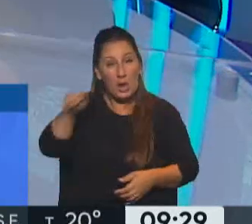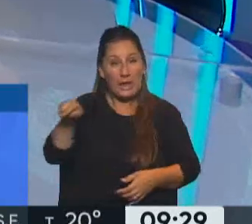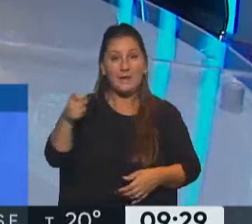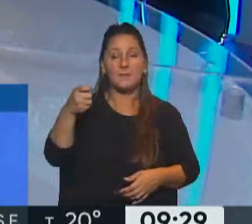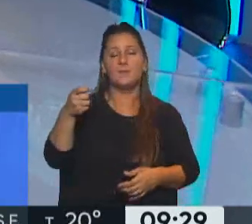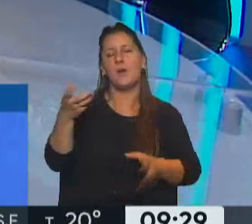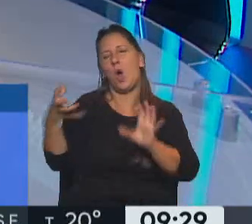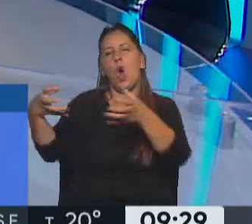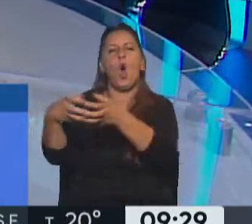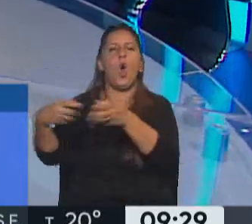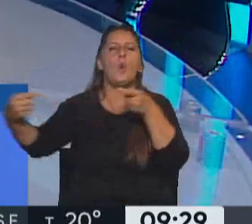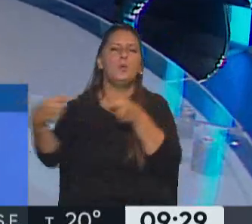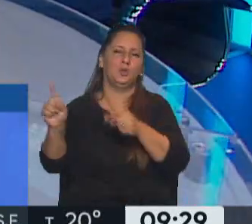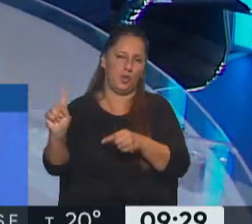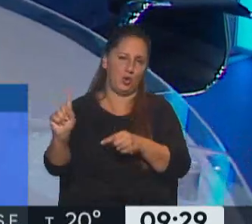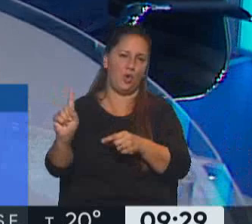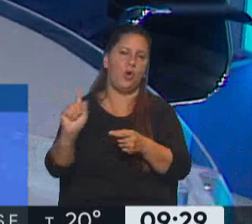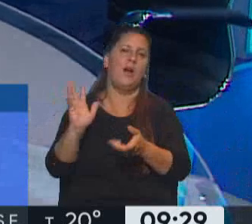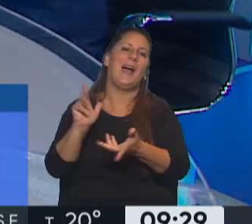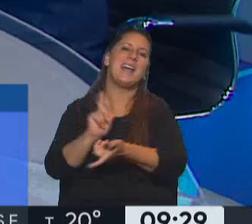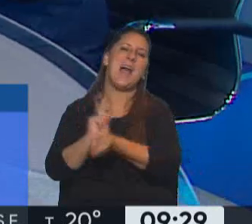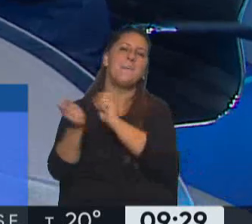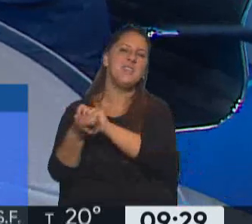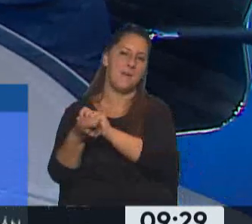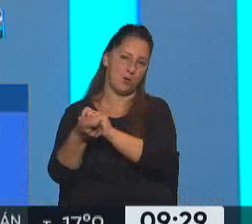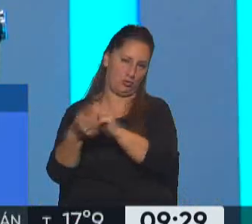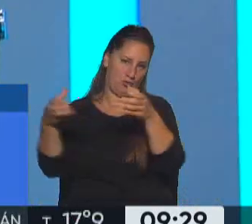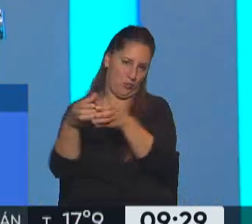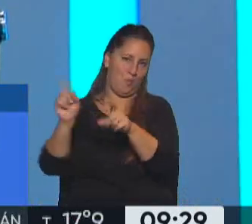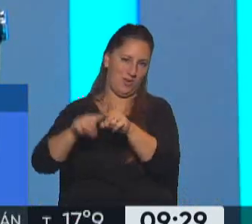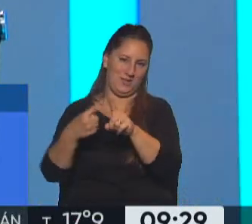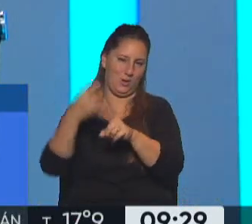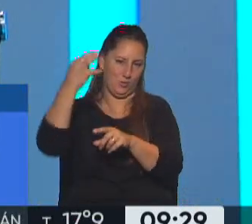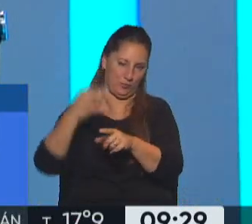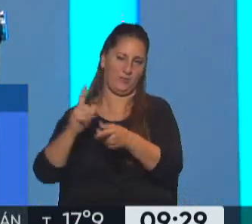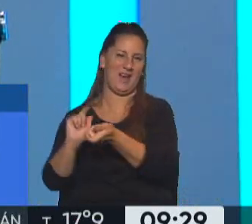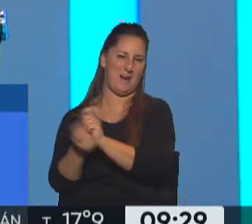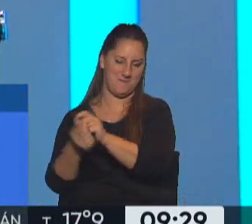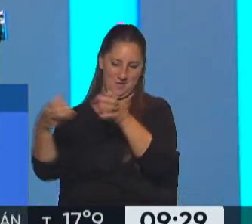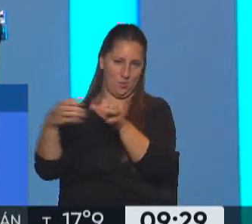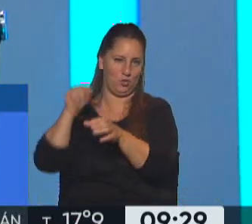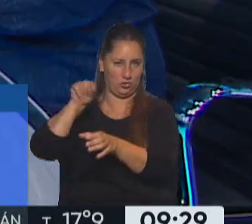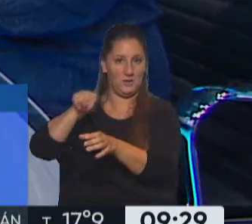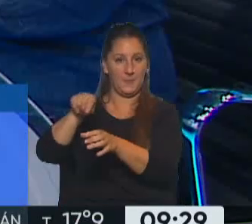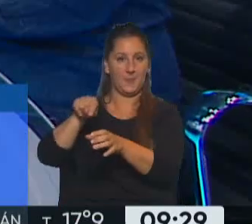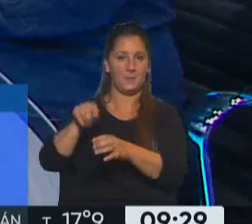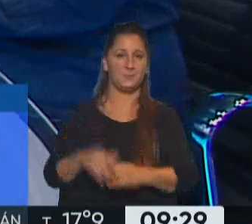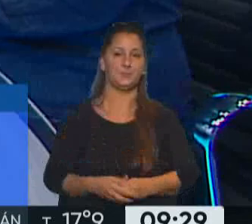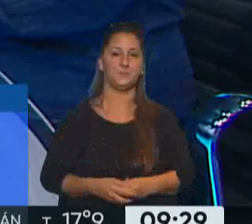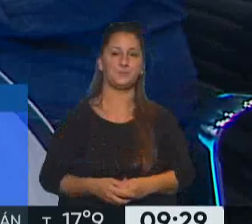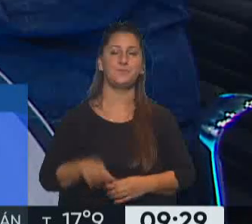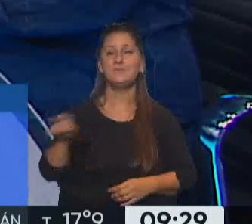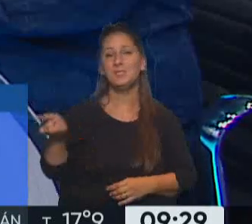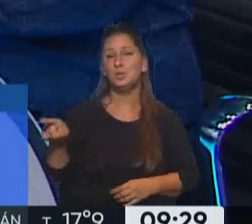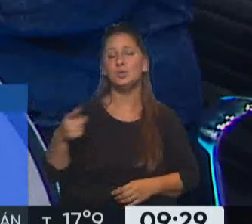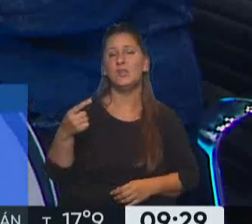la oposición no, vamos a decir claramente, cambiemos, ¿no? Tampoco quiero meter al FIT o a otras expresiones de la oposición en el medio. Y me parece que lo que no se